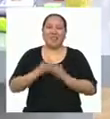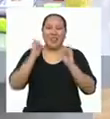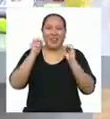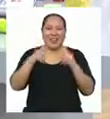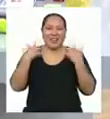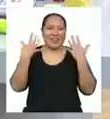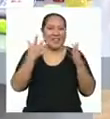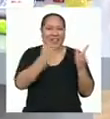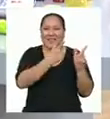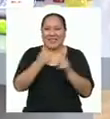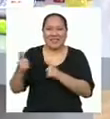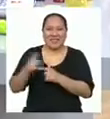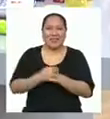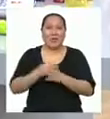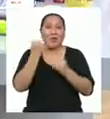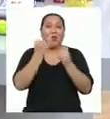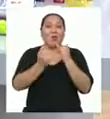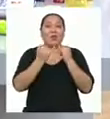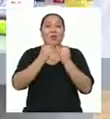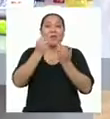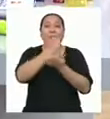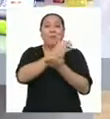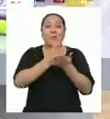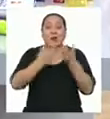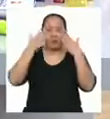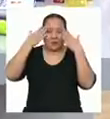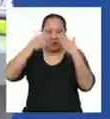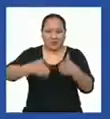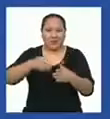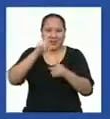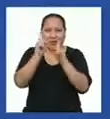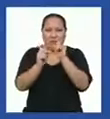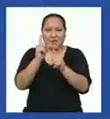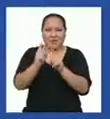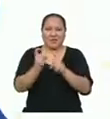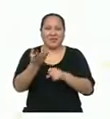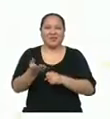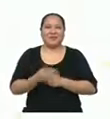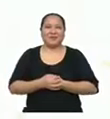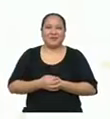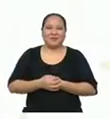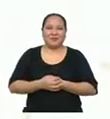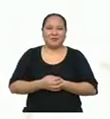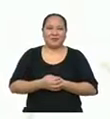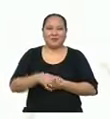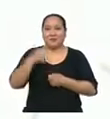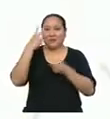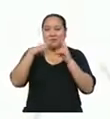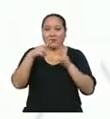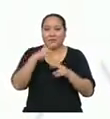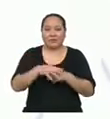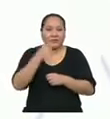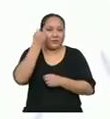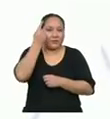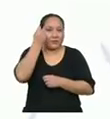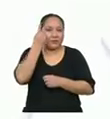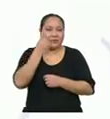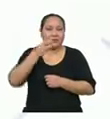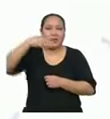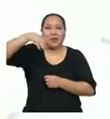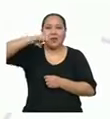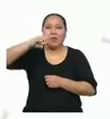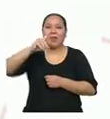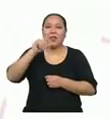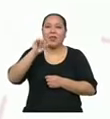Entonces estamos listas y listos para el último desafío relacionado a nuestra encuesta. Determinar e interpretar las medidas de